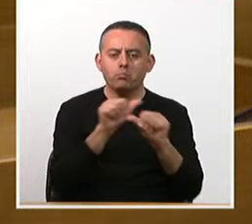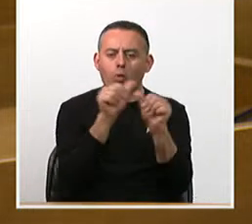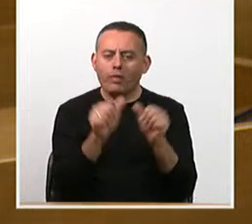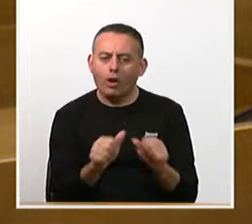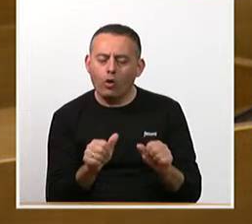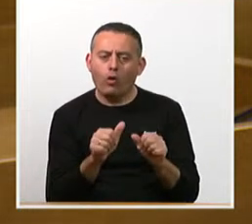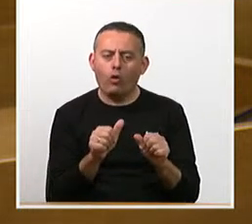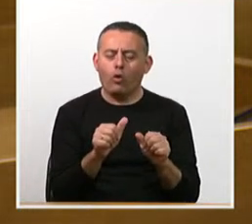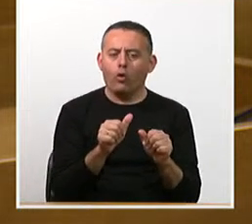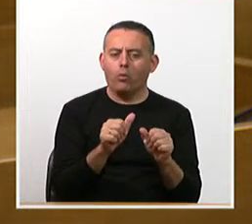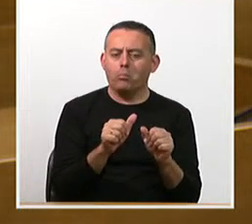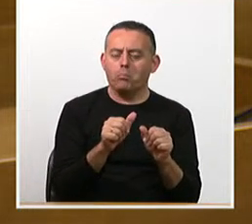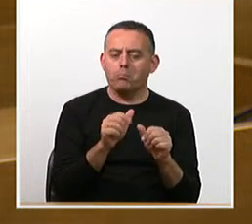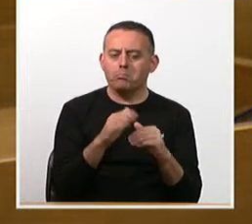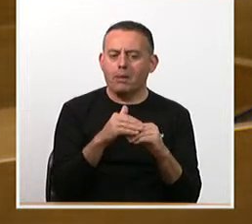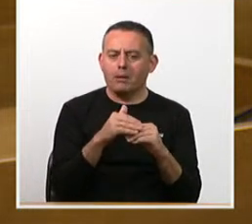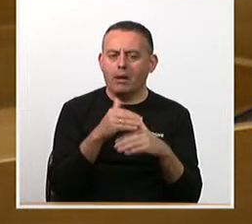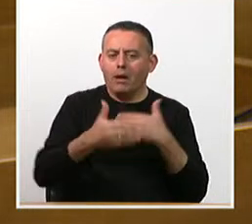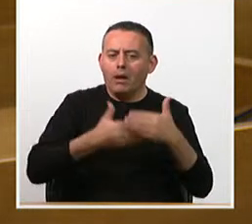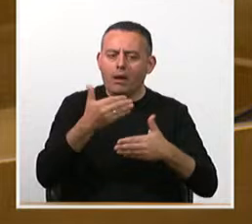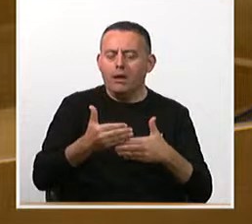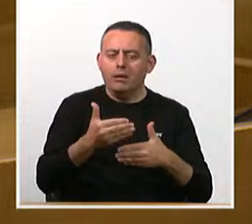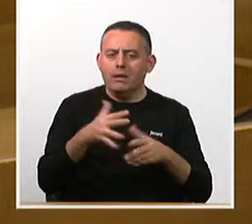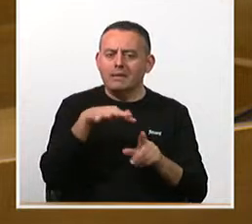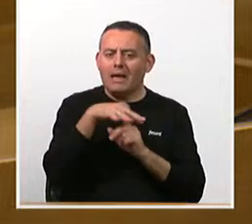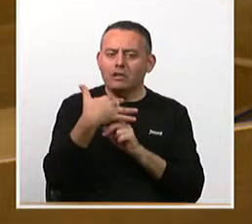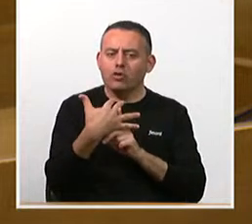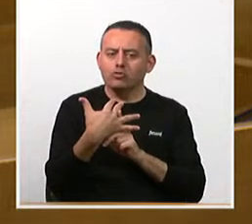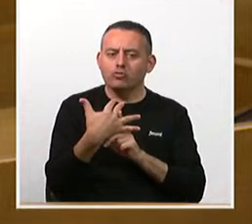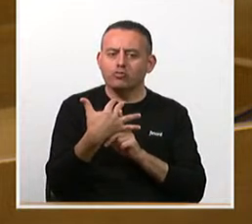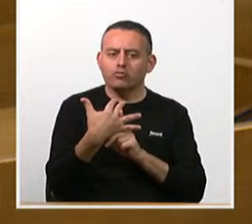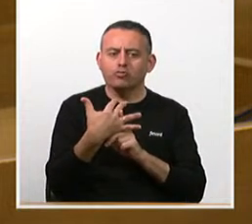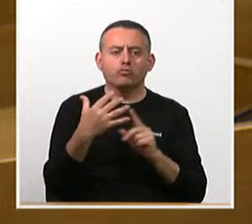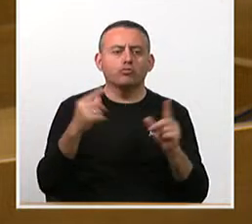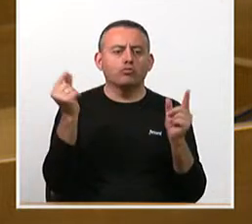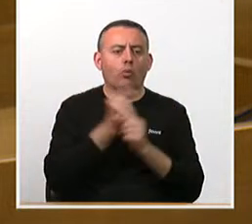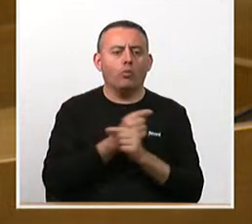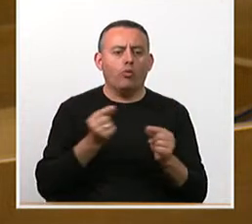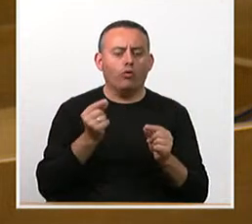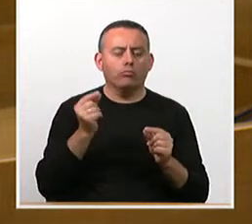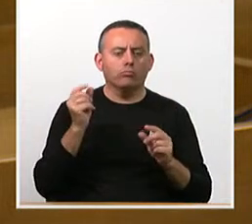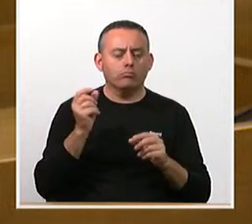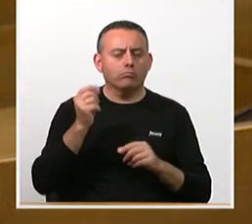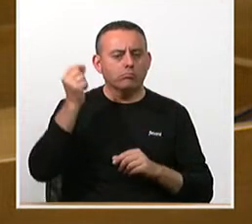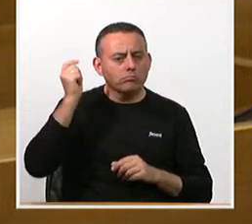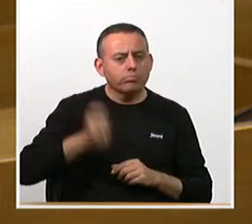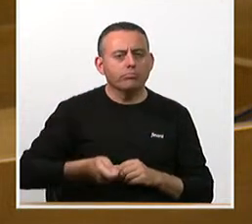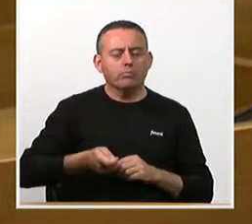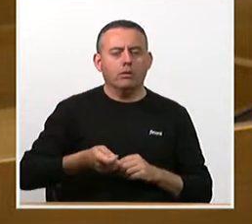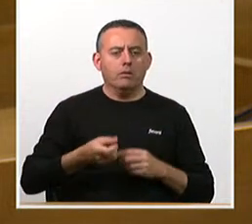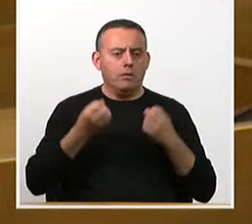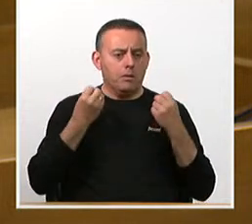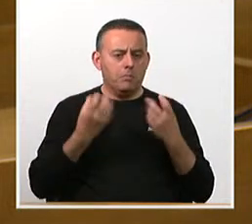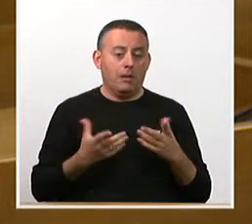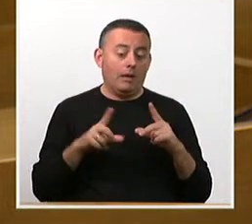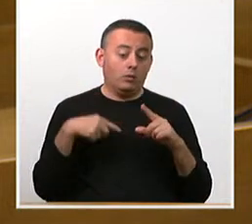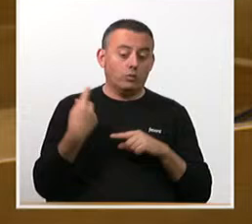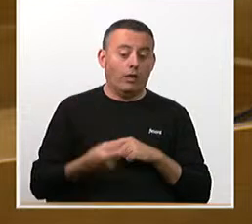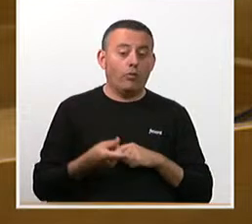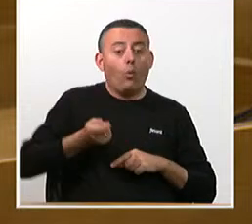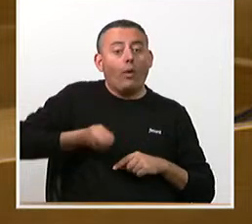casos optimizando la asignación de recursos y mejorando la toma de decisiones judiciales sin